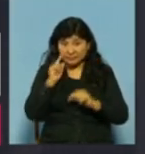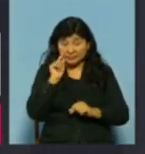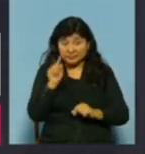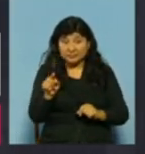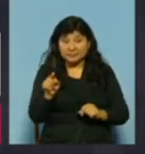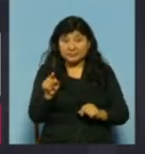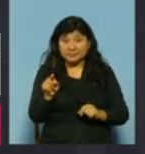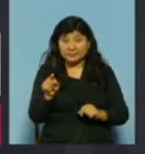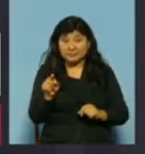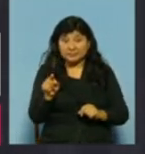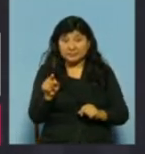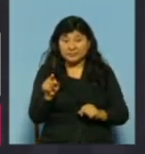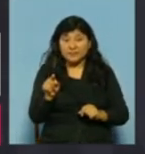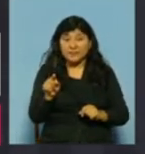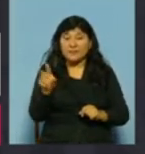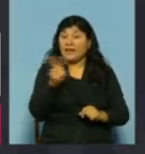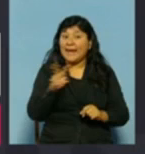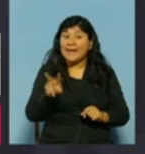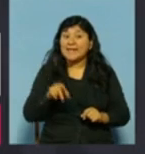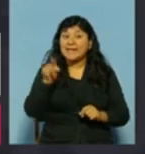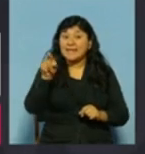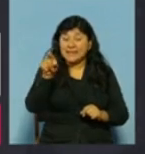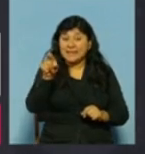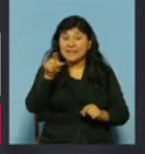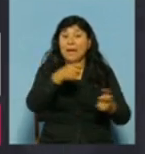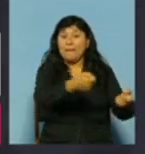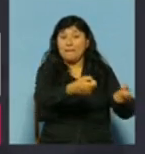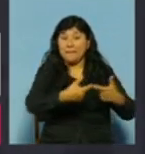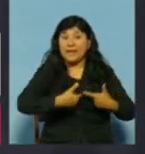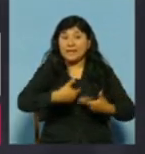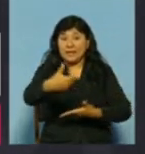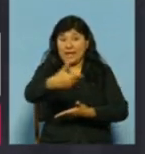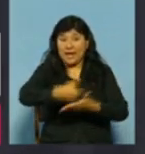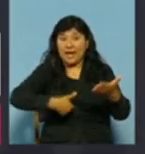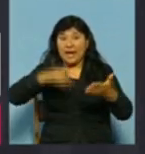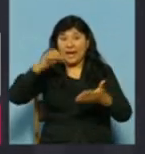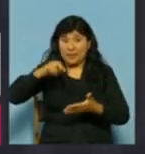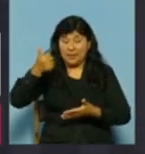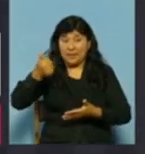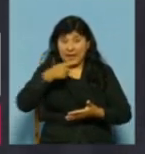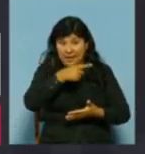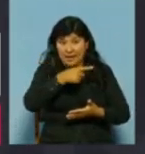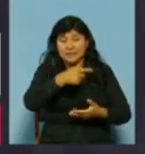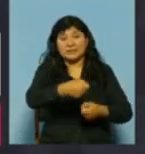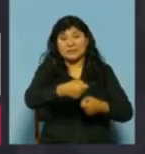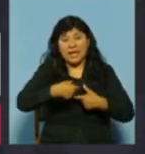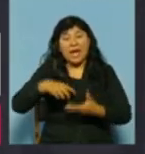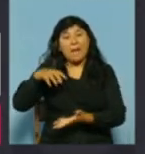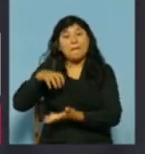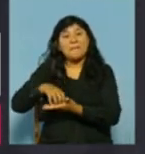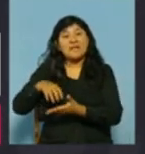este texto, este escrito que envía el MPA a la empresa Radiovisión Jujuy.